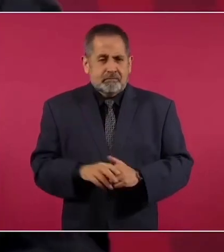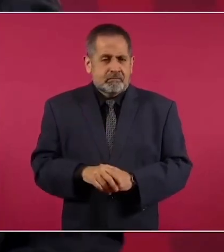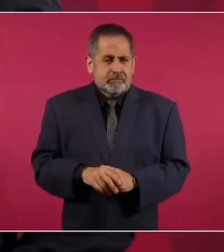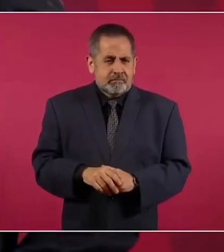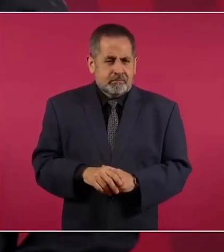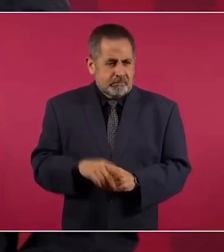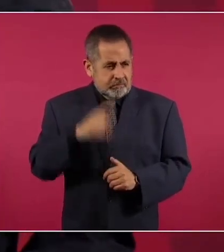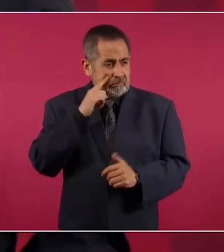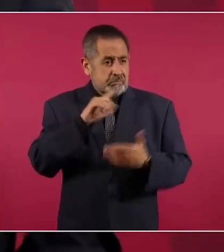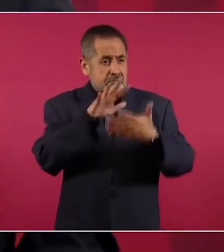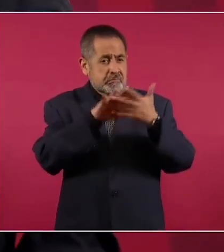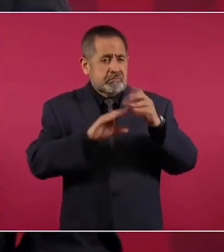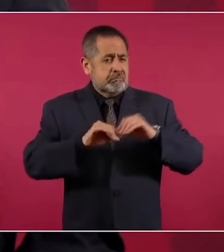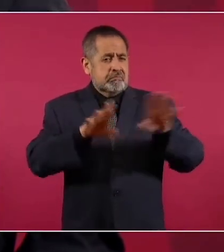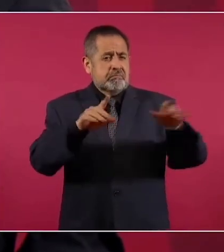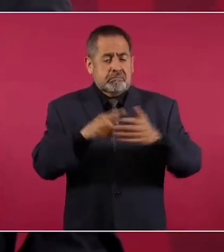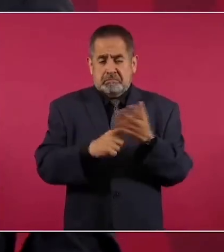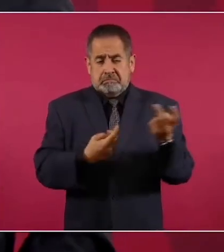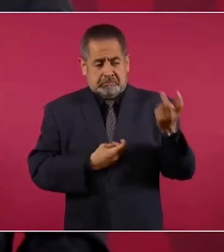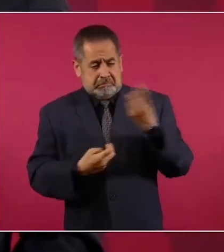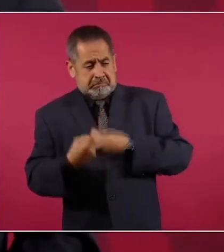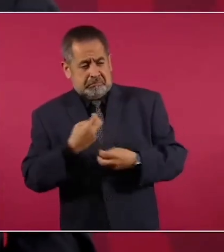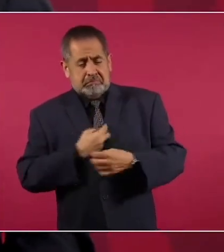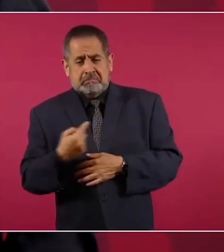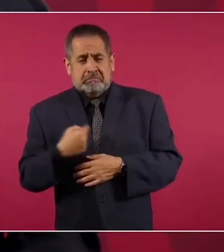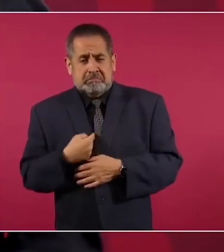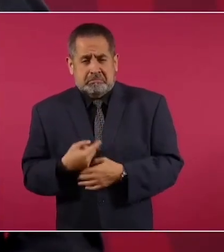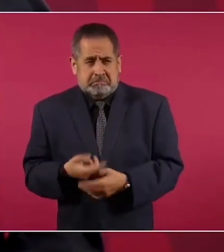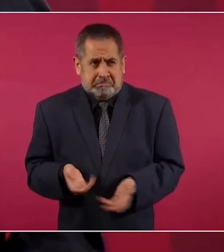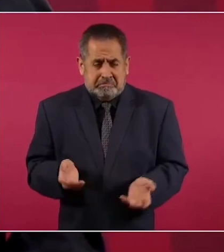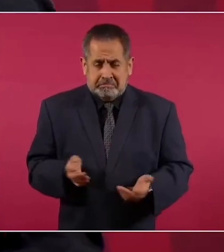Van a ver lo que decía de mí, lo que pensaba de mí.